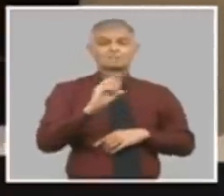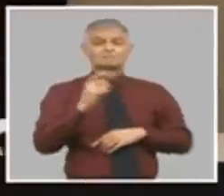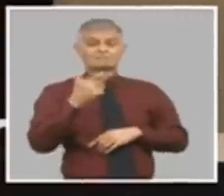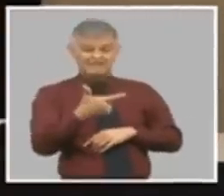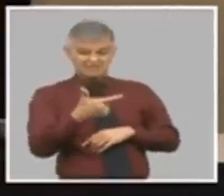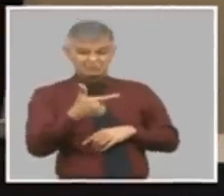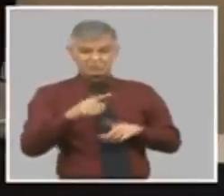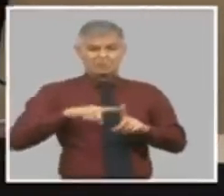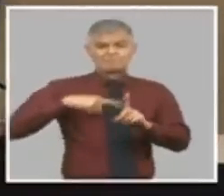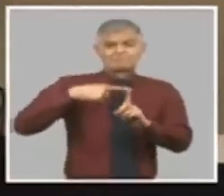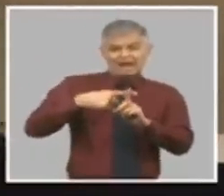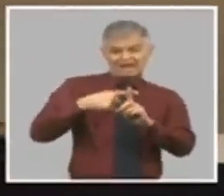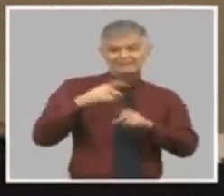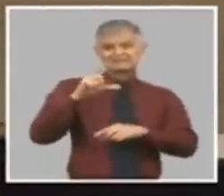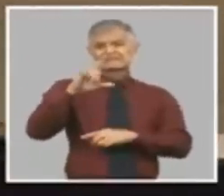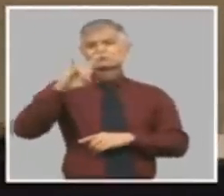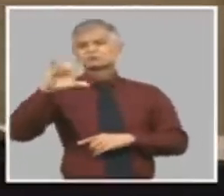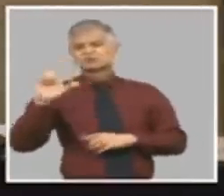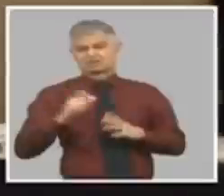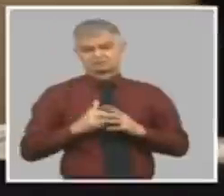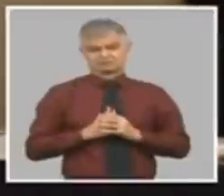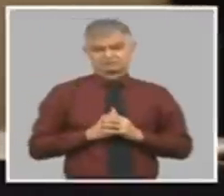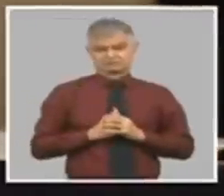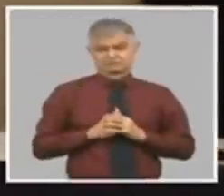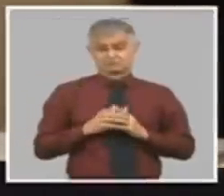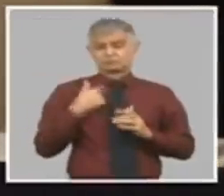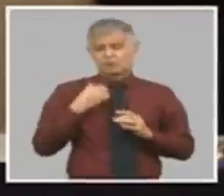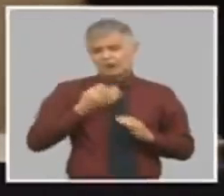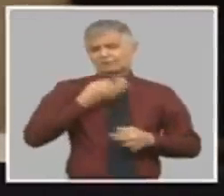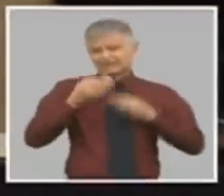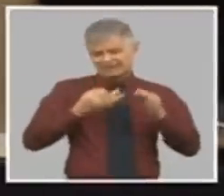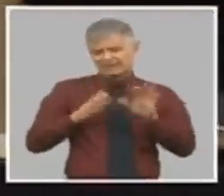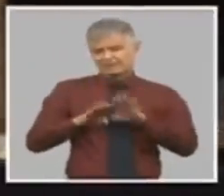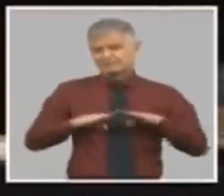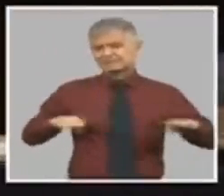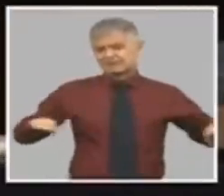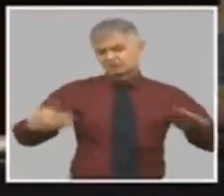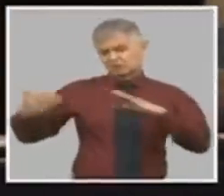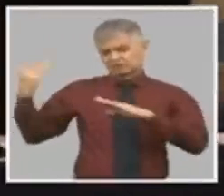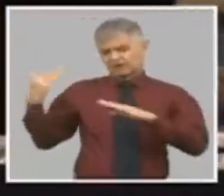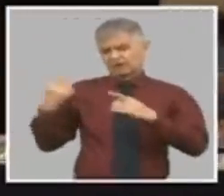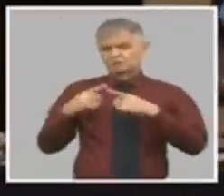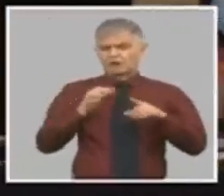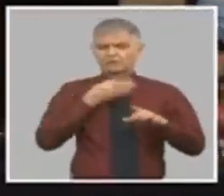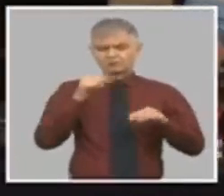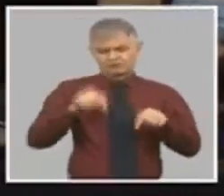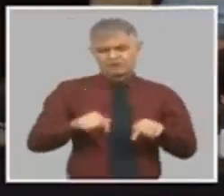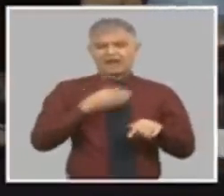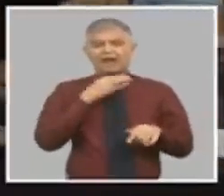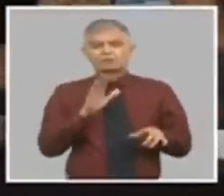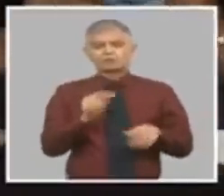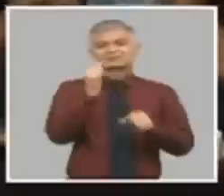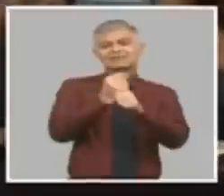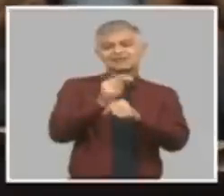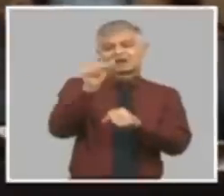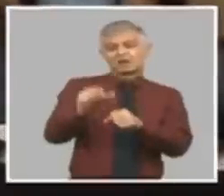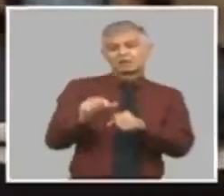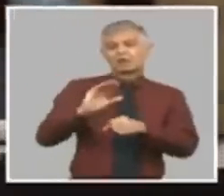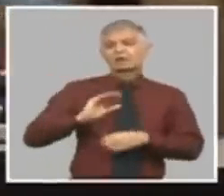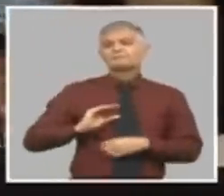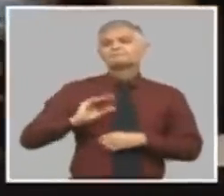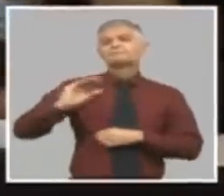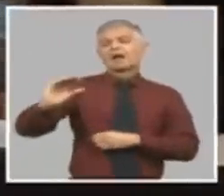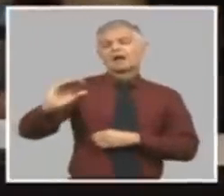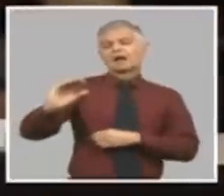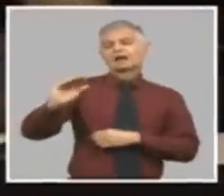Esto yo lo expliqué en la mesa redonda, lo retomo aquí. Cuando a un trabajador le pagan 10 CUC de estímulo, en la práctica va a Cadeca y los